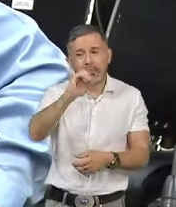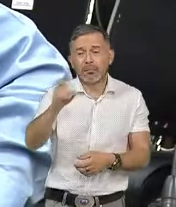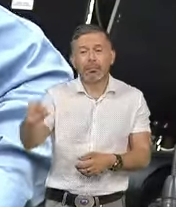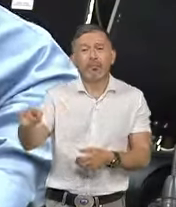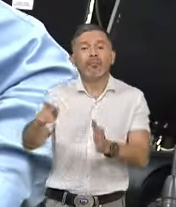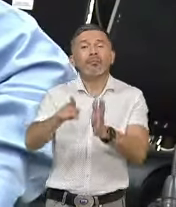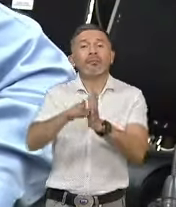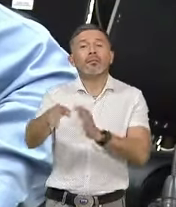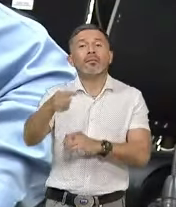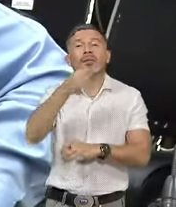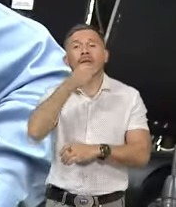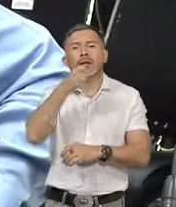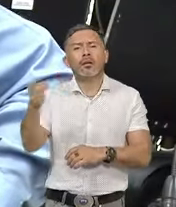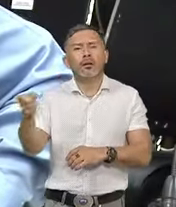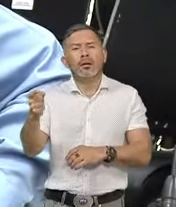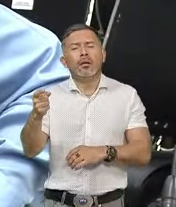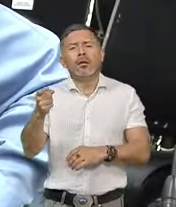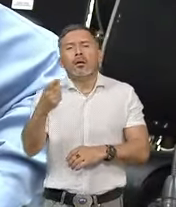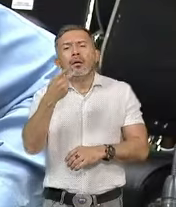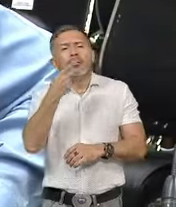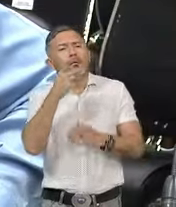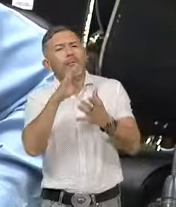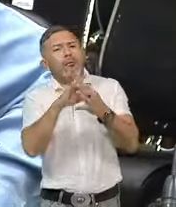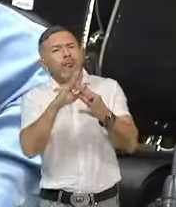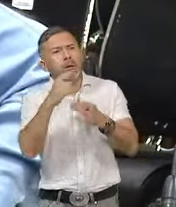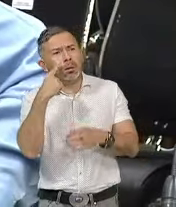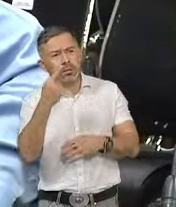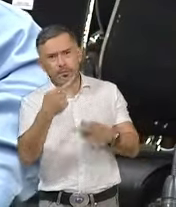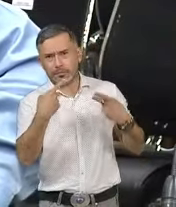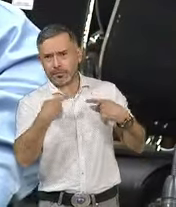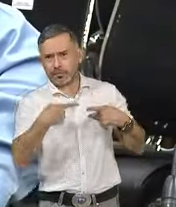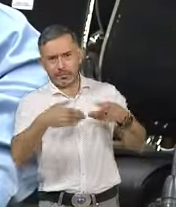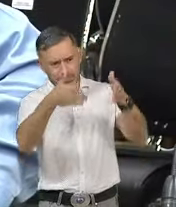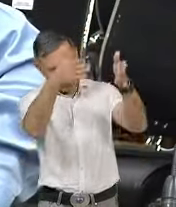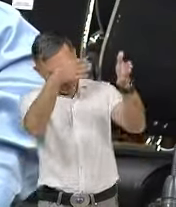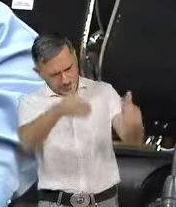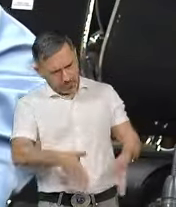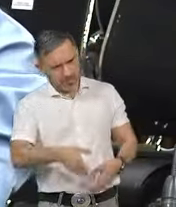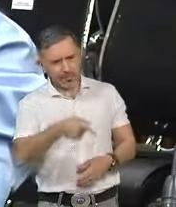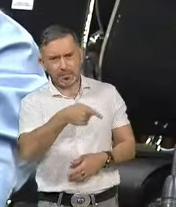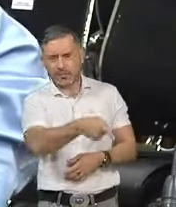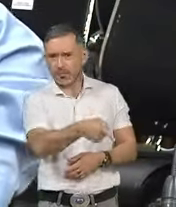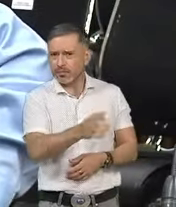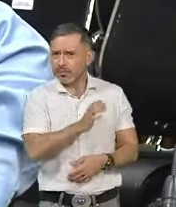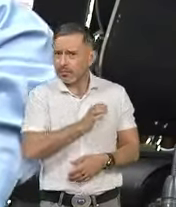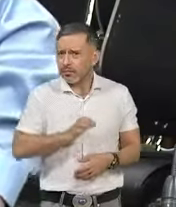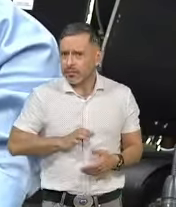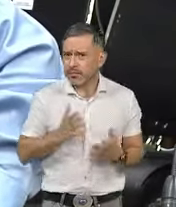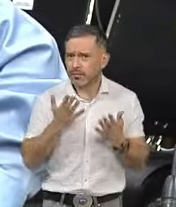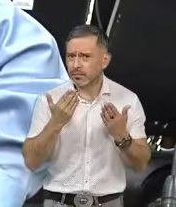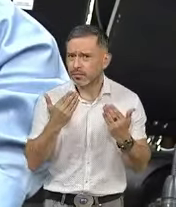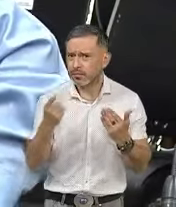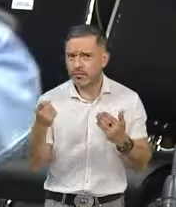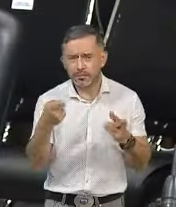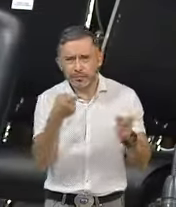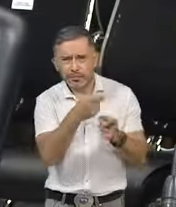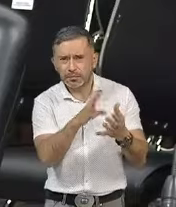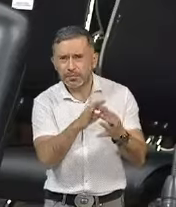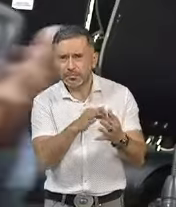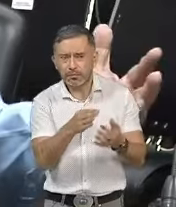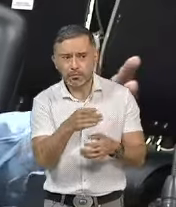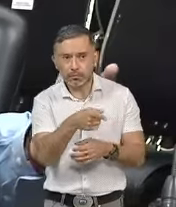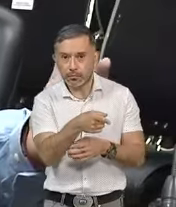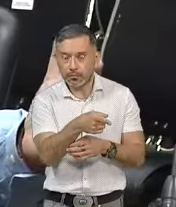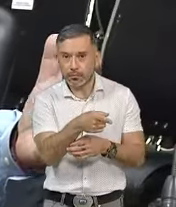haya ejercido una crítica a un personaje que no es candidato que no está